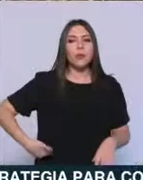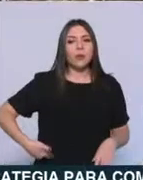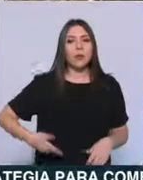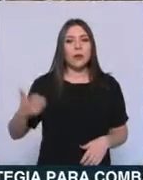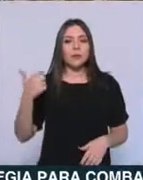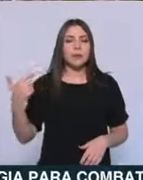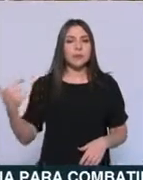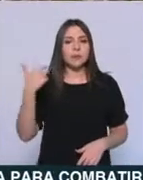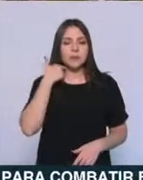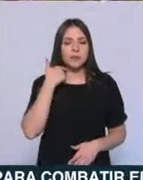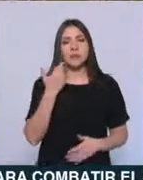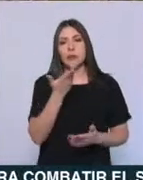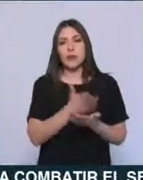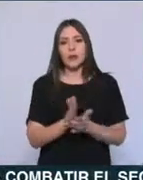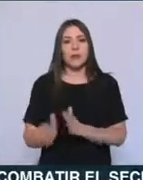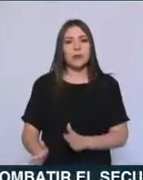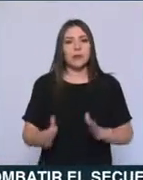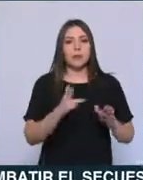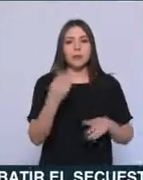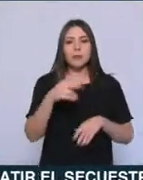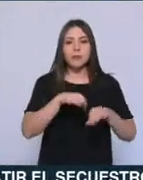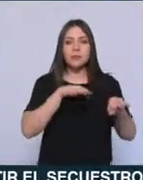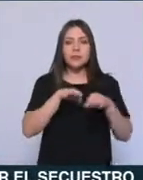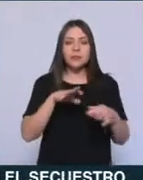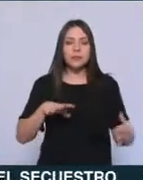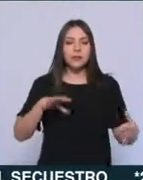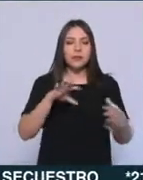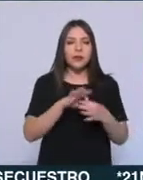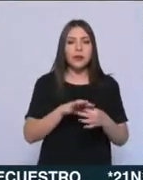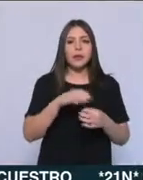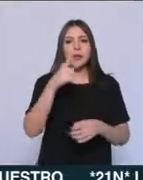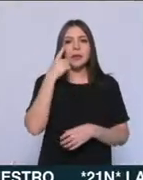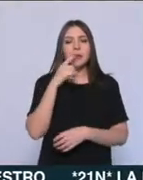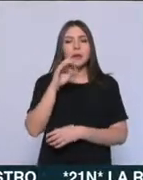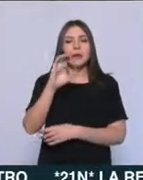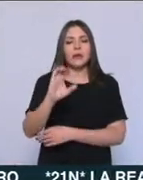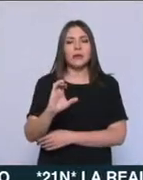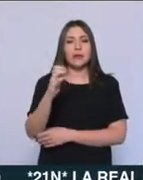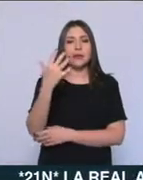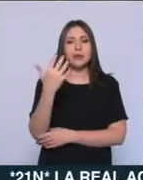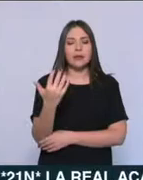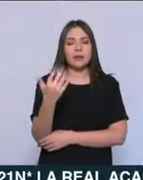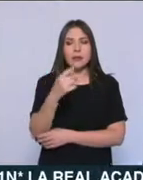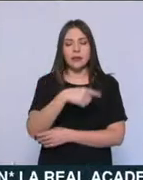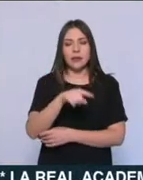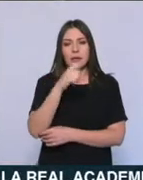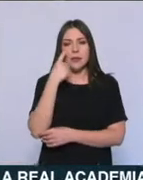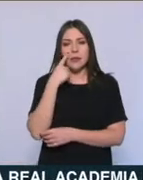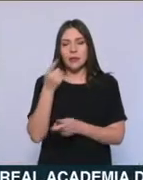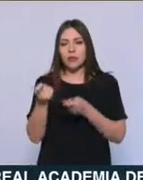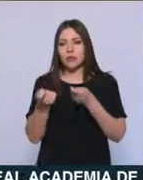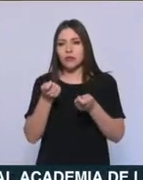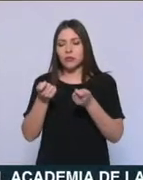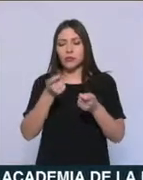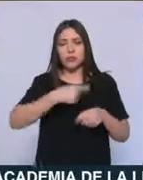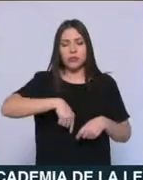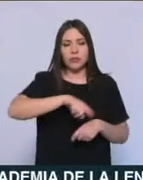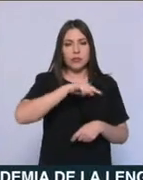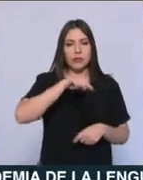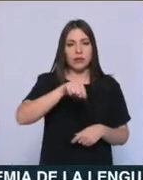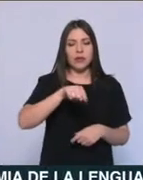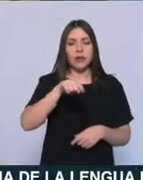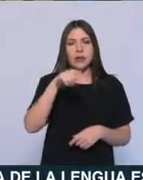acordó trabajar en conjunto con el Centro de Comando, Control, Cómputo, Comunicaciones y Contacto Ciudadano de la Ciudad de